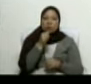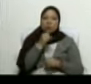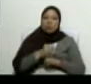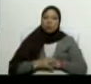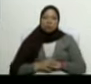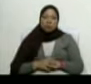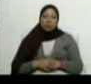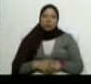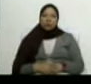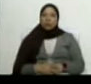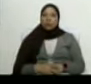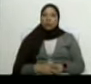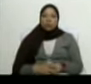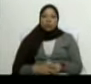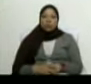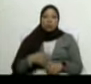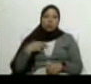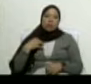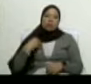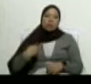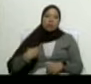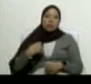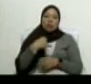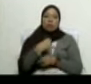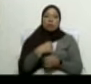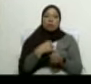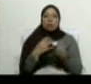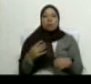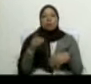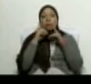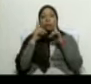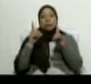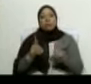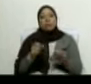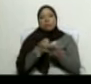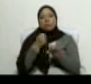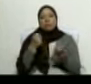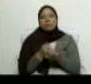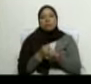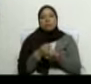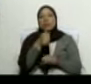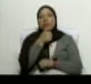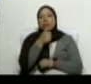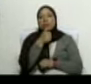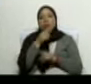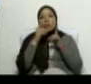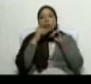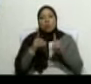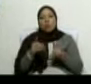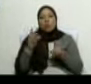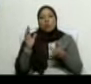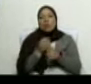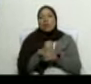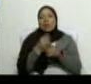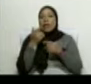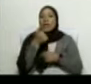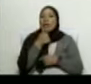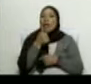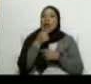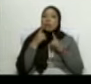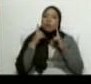la planificación no solo hay que decidir qué se decide, sino quién decide y para quién se decide.